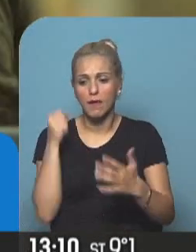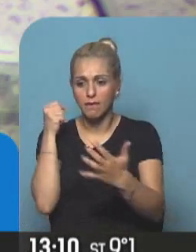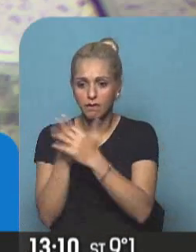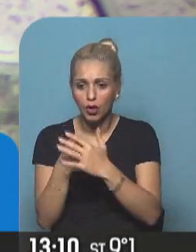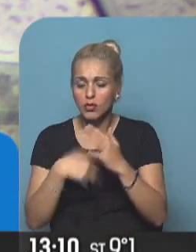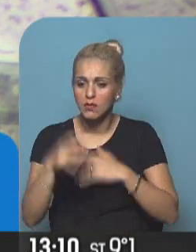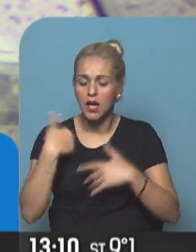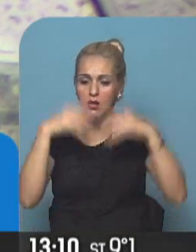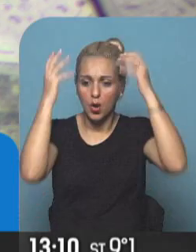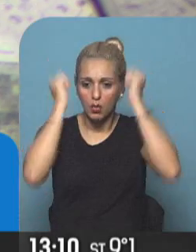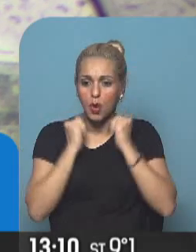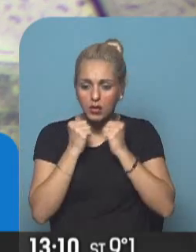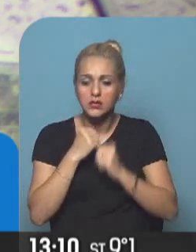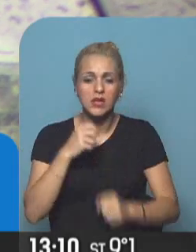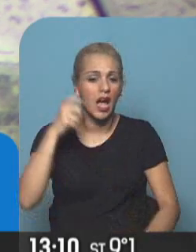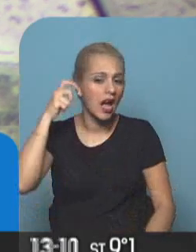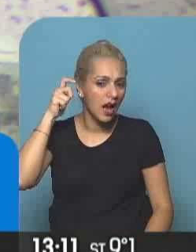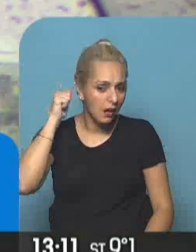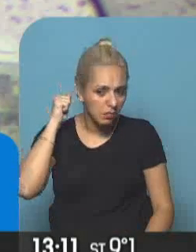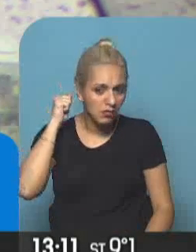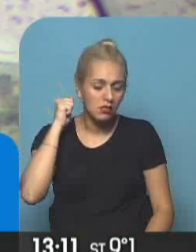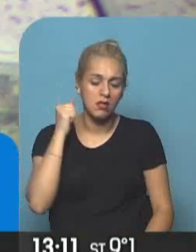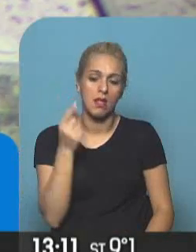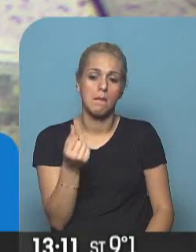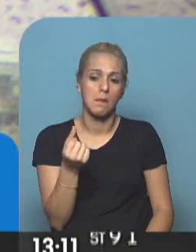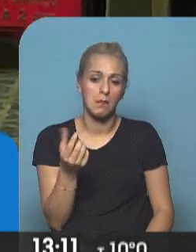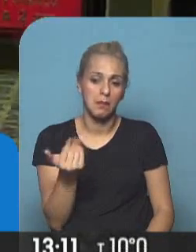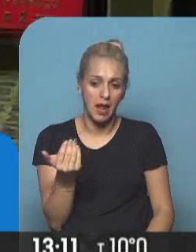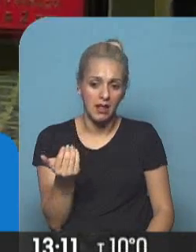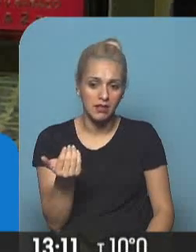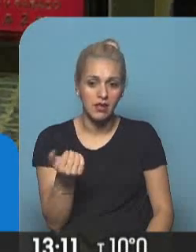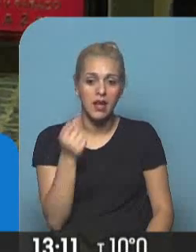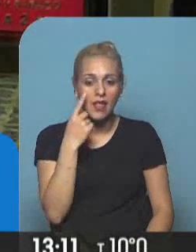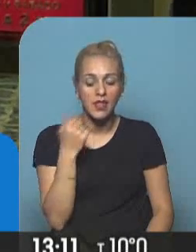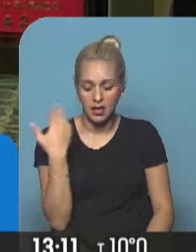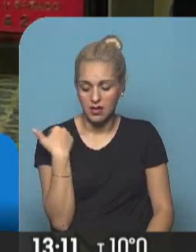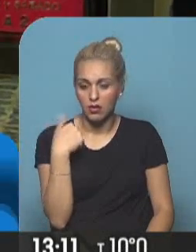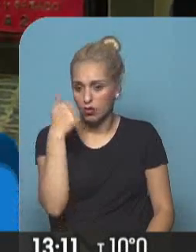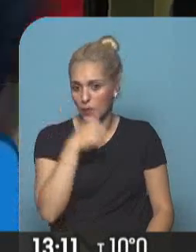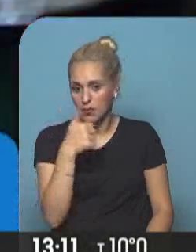asfixiarlo con una bolsa y le abrocharon la oreja para que entregue la recaudación del domingo.